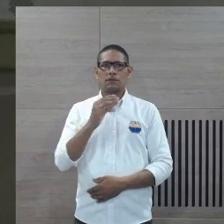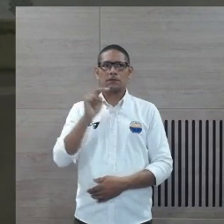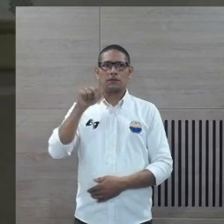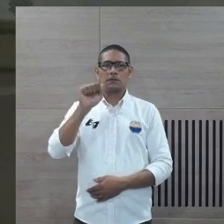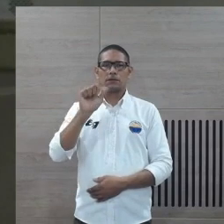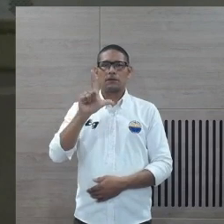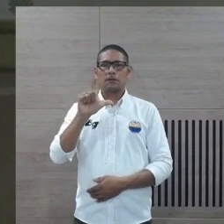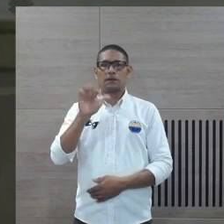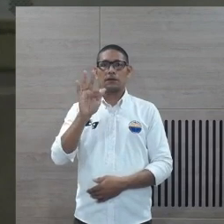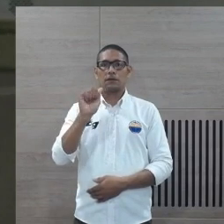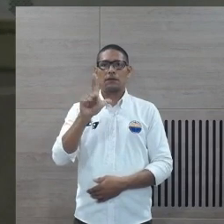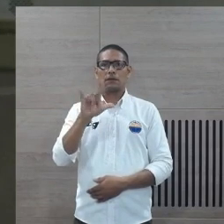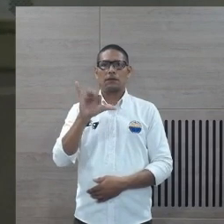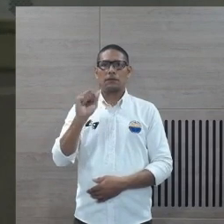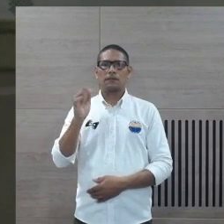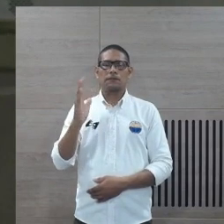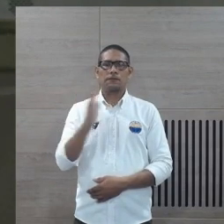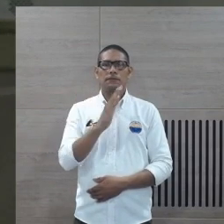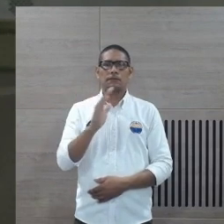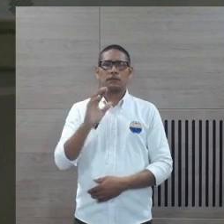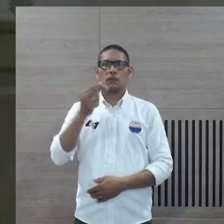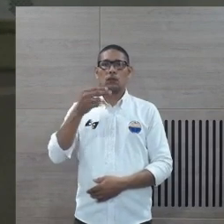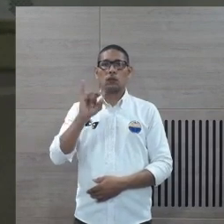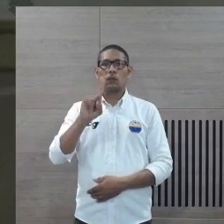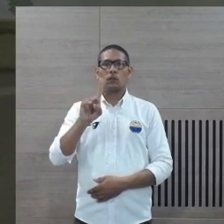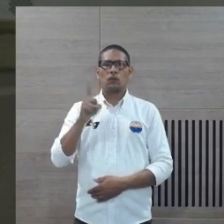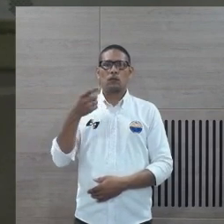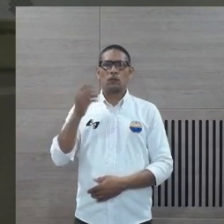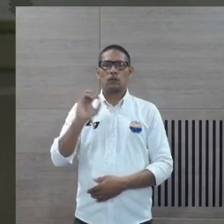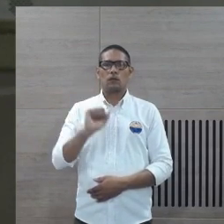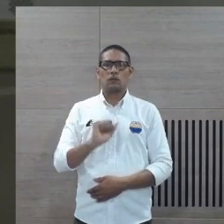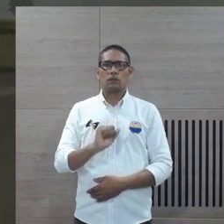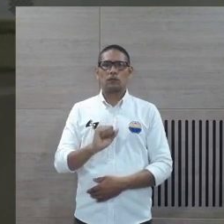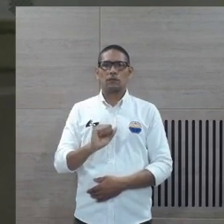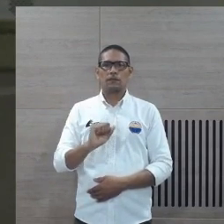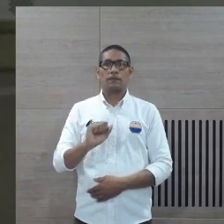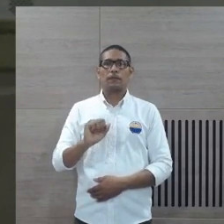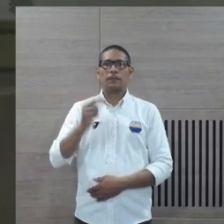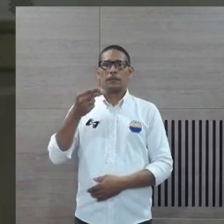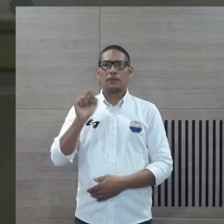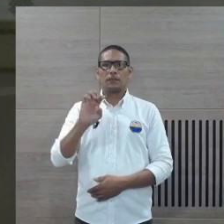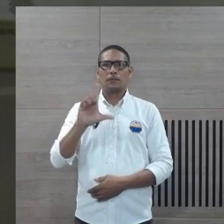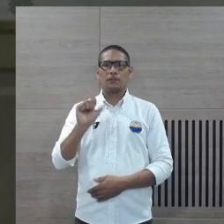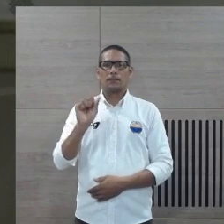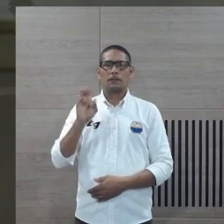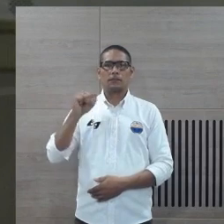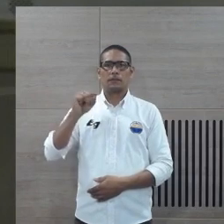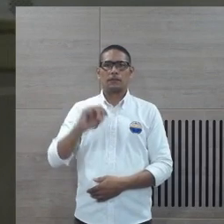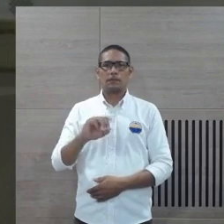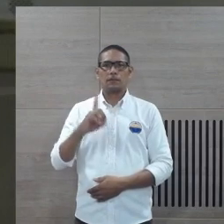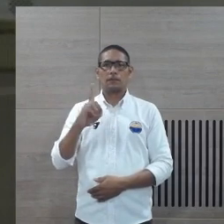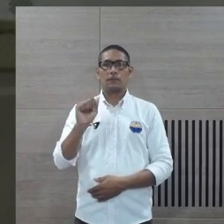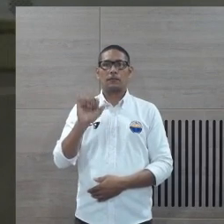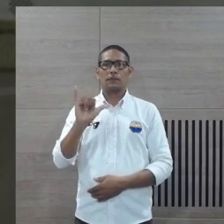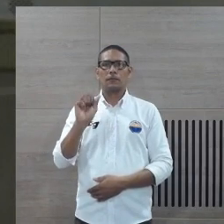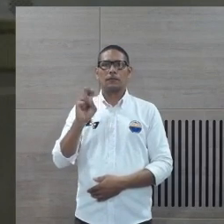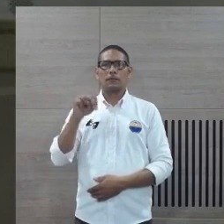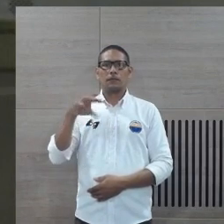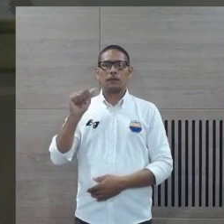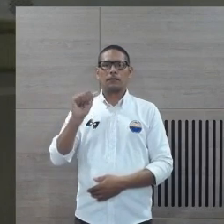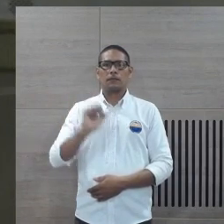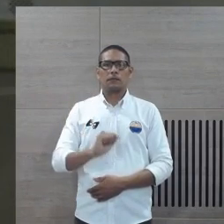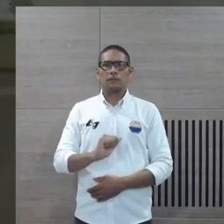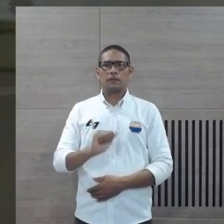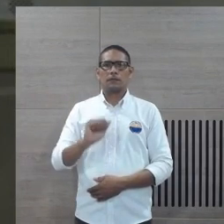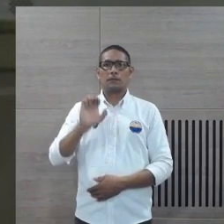Ramos. Germán Enrique Lindo Cárdenas. Dayana Rada Osorio. Evelyn Nailet Villalba Fuentes. Alejandra Barrios